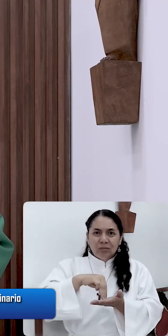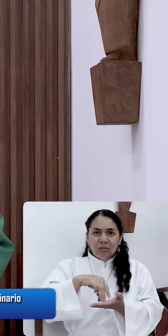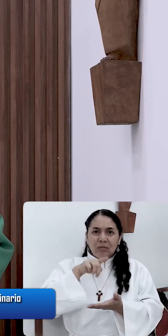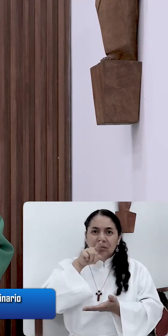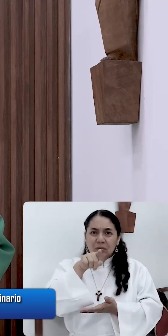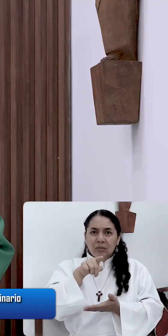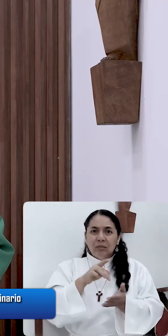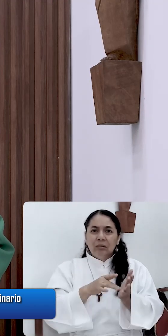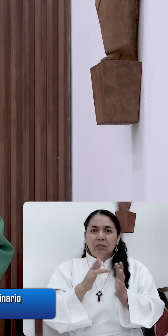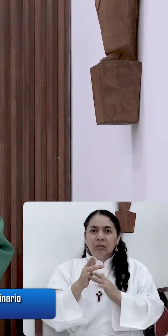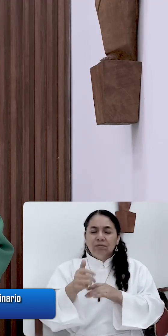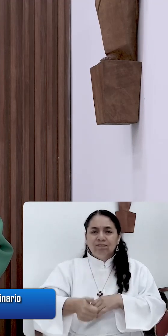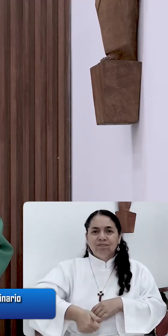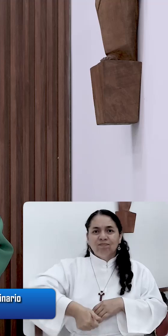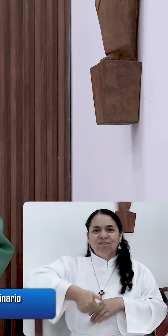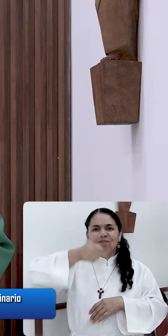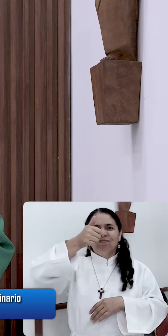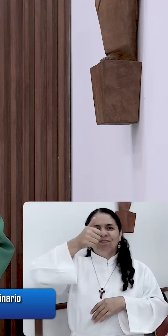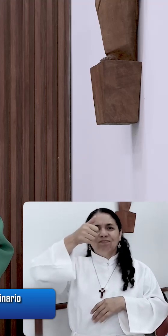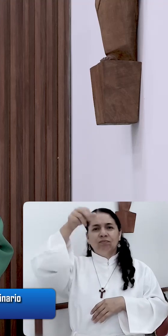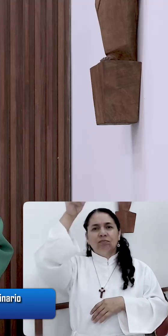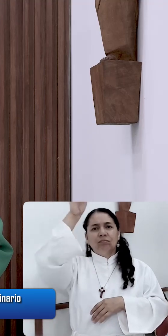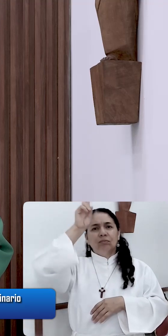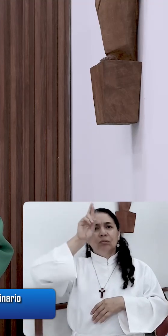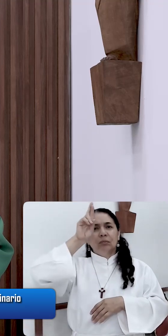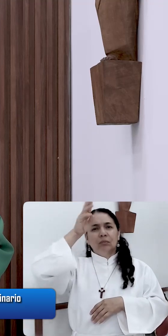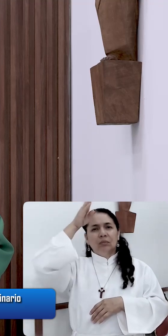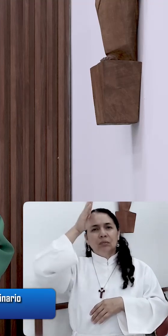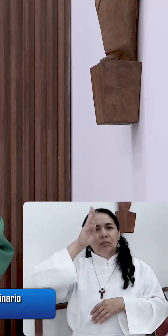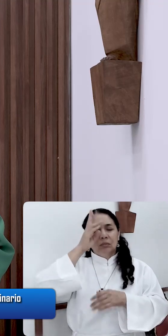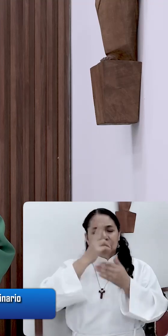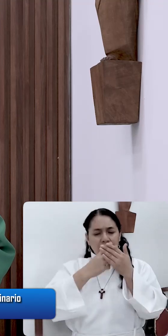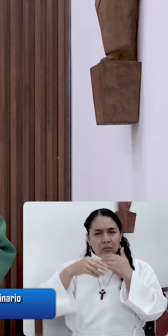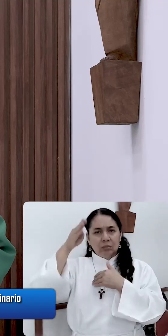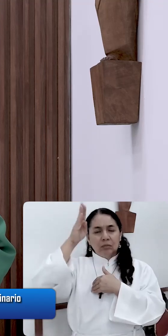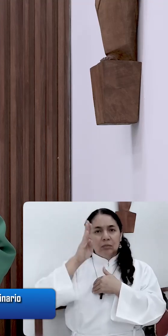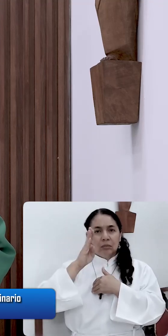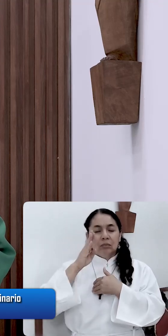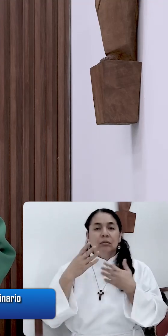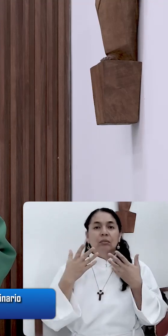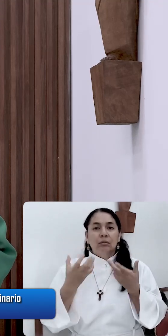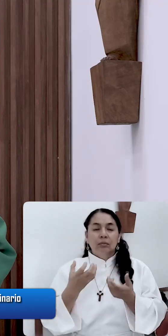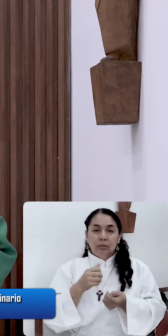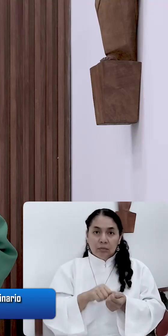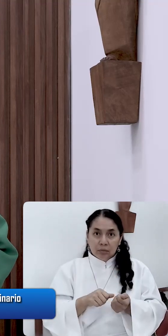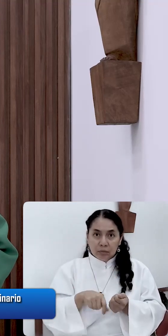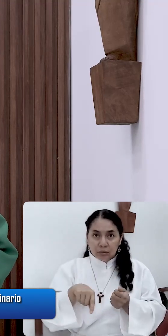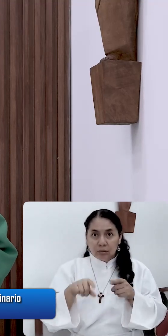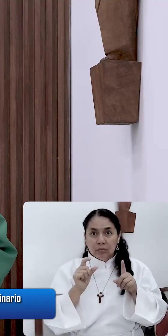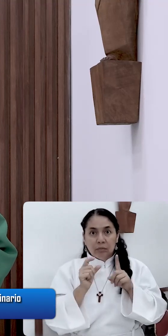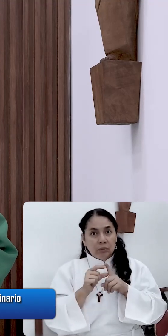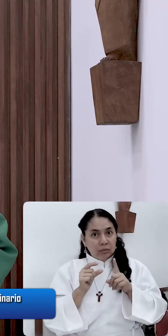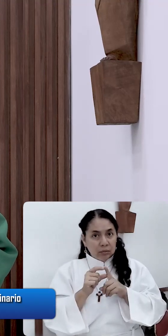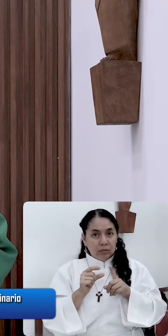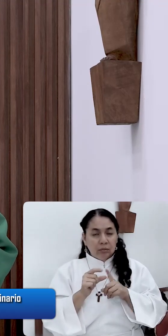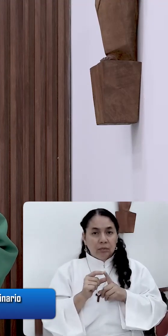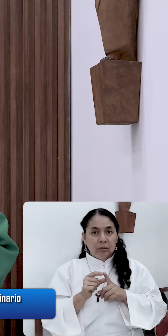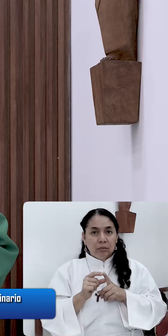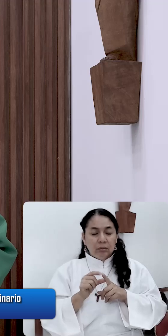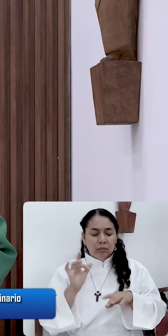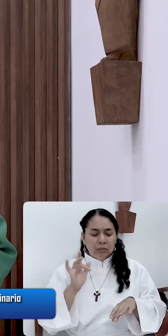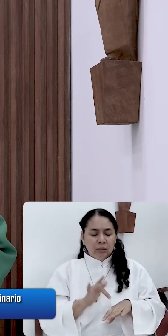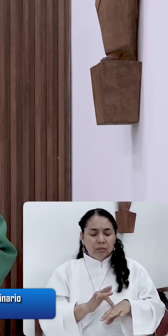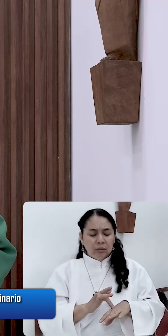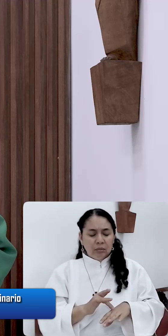Jesús es el Señor, es Dios, el Hijo de Dios. Queridos hermanos, que esta palabra toque